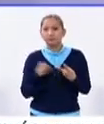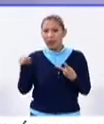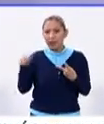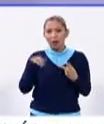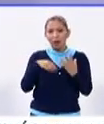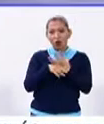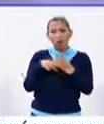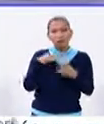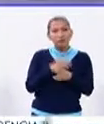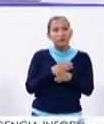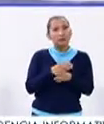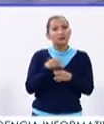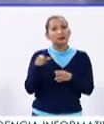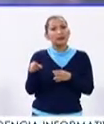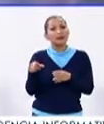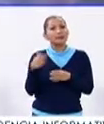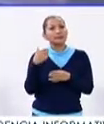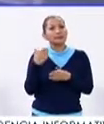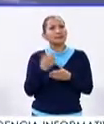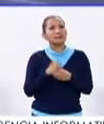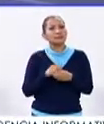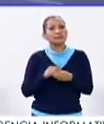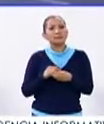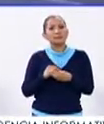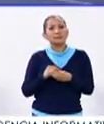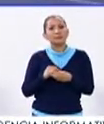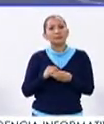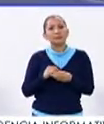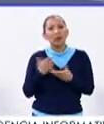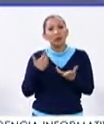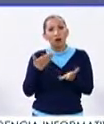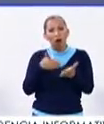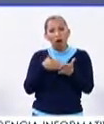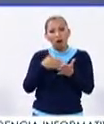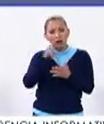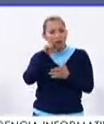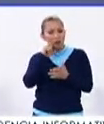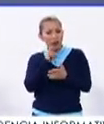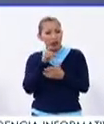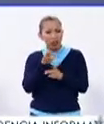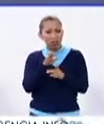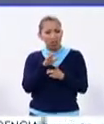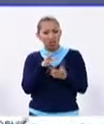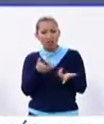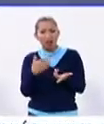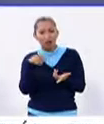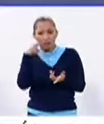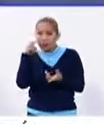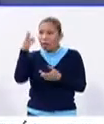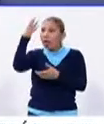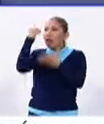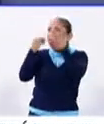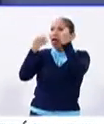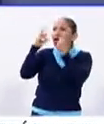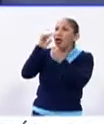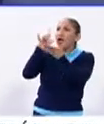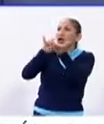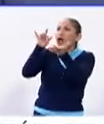estos elementos en los cuales se exacerba una sexualidad, ¿no? Por lo que están viendo en los